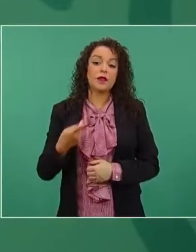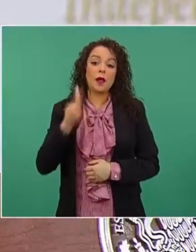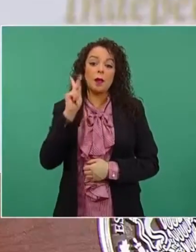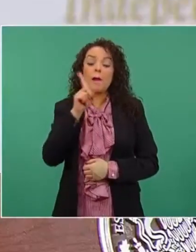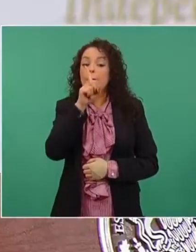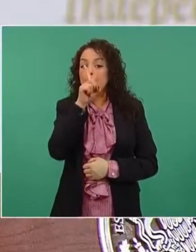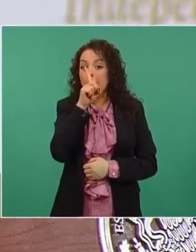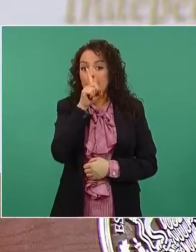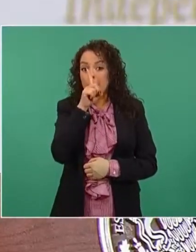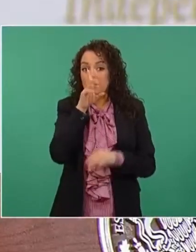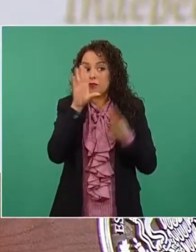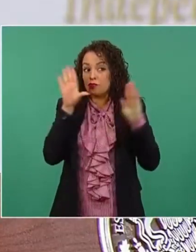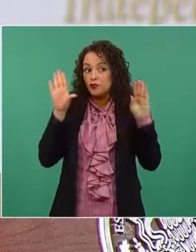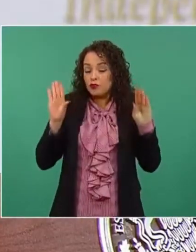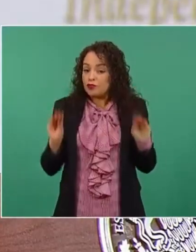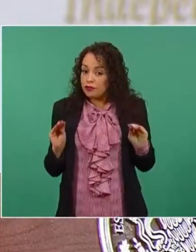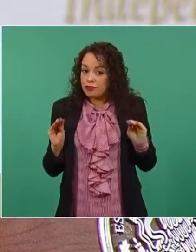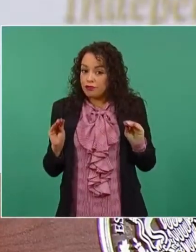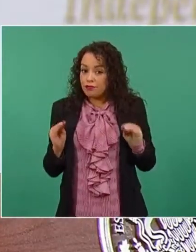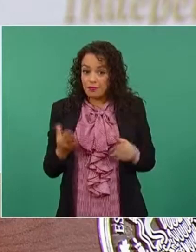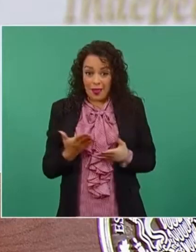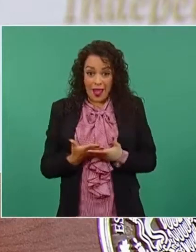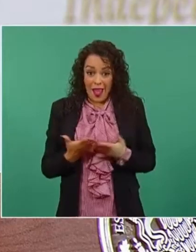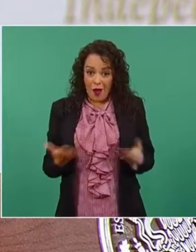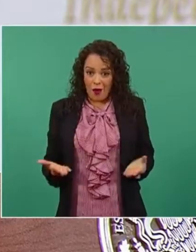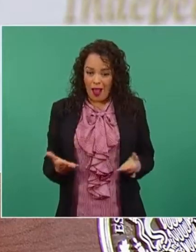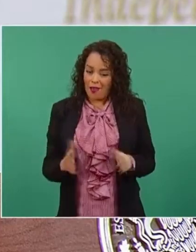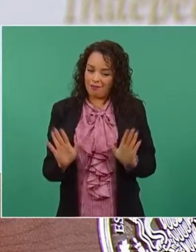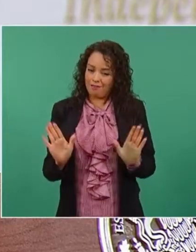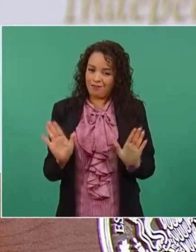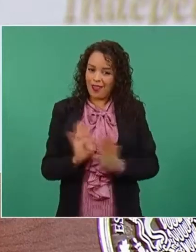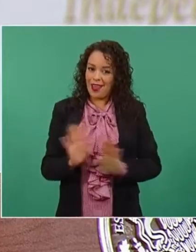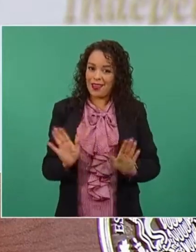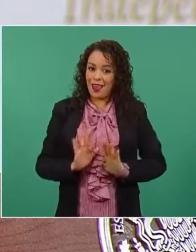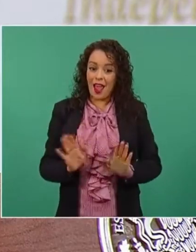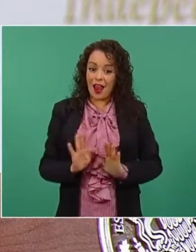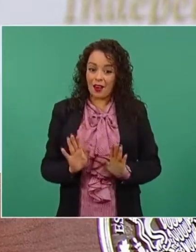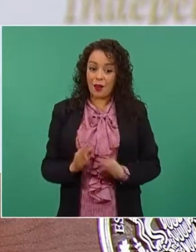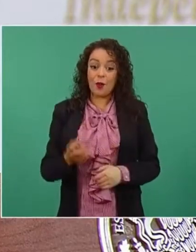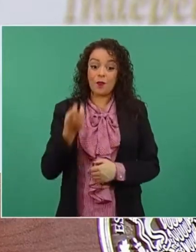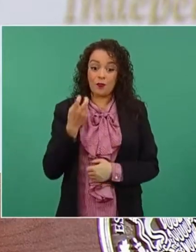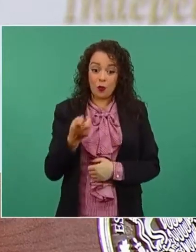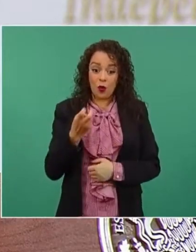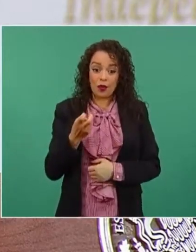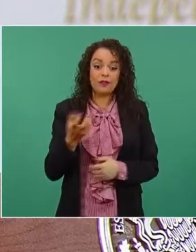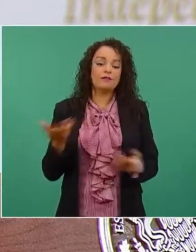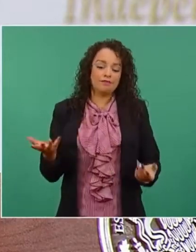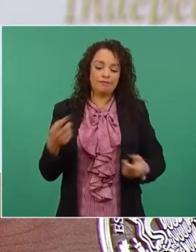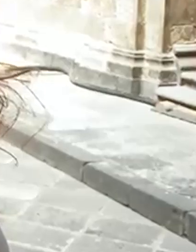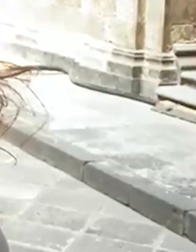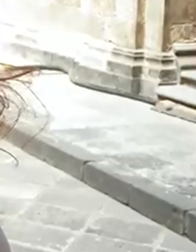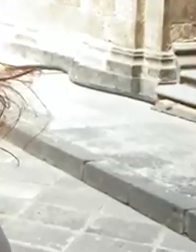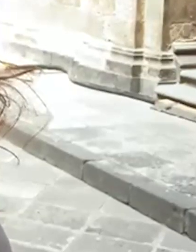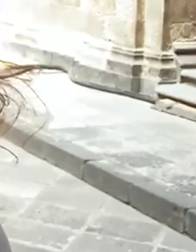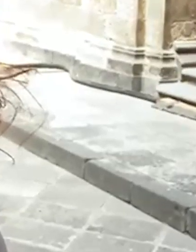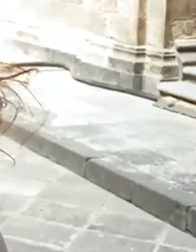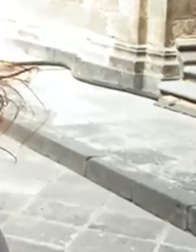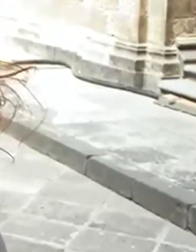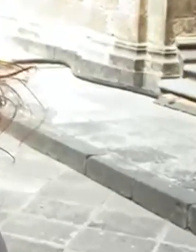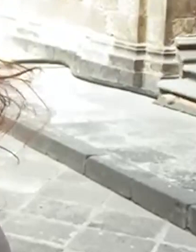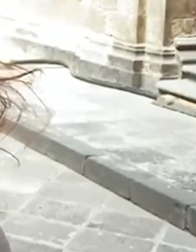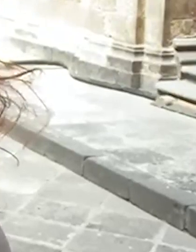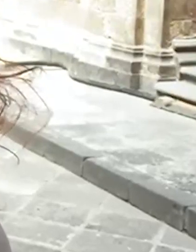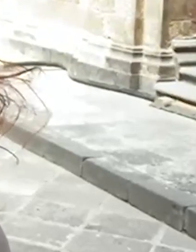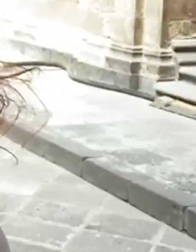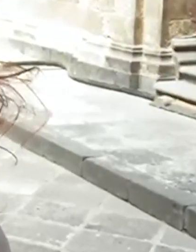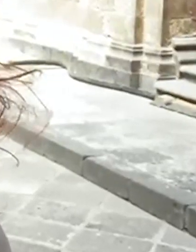manera está también pues siendo acusado de recibir sobornos por el caso Odebrecht. También el mandatario federal aseguró que bueno,